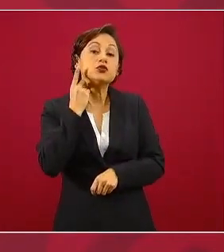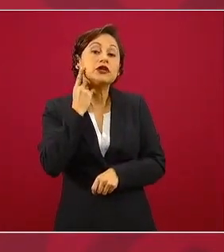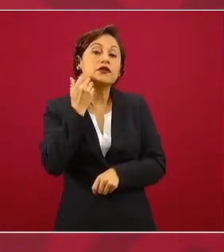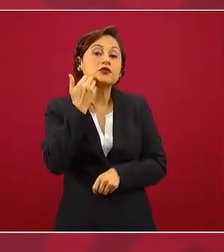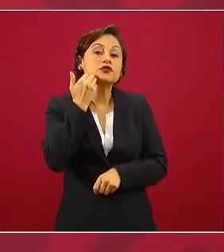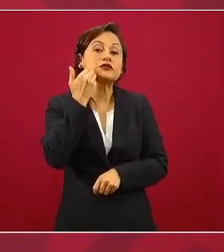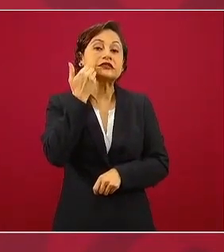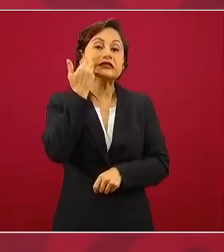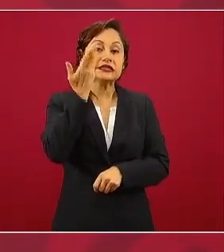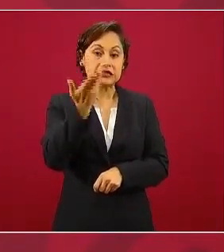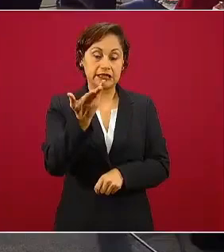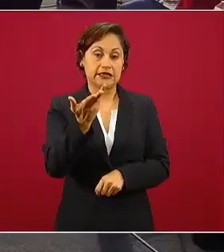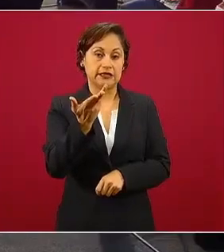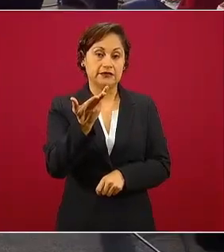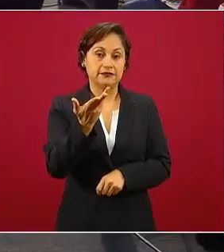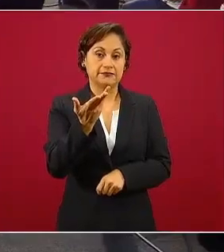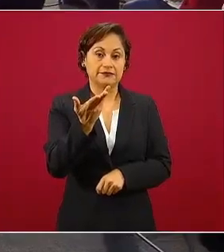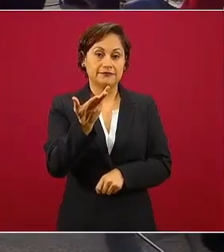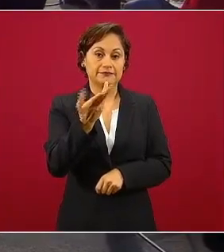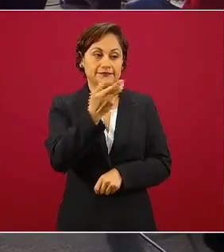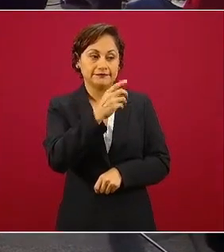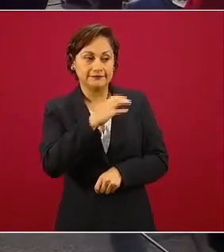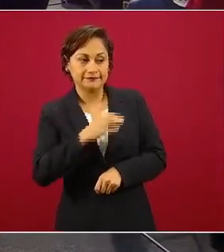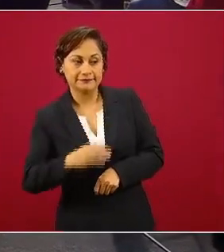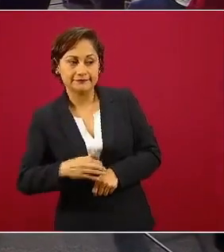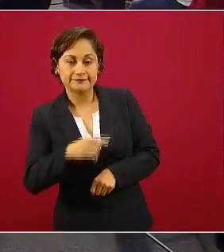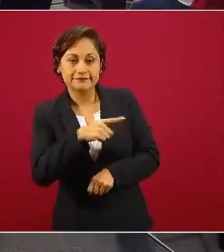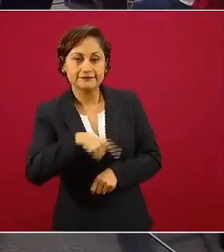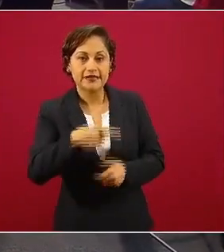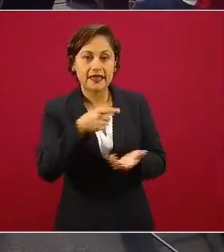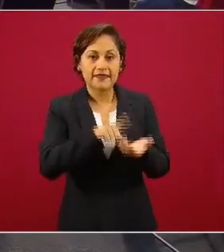partidos, de que no se permita